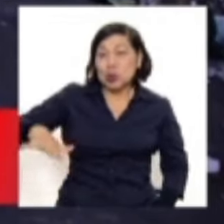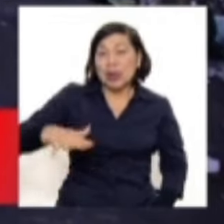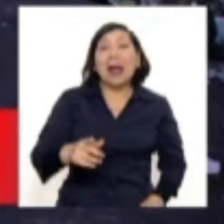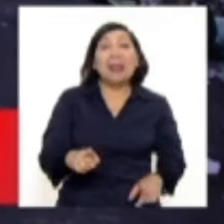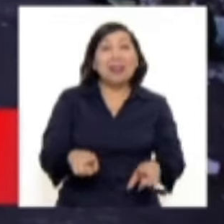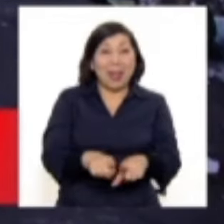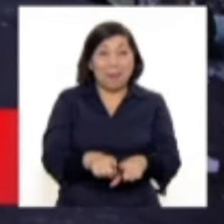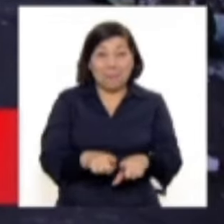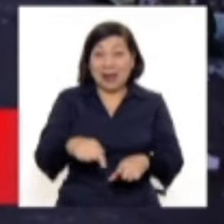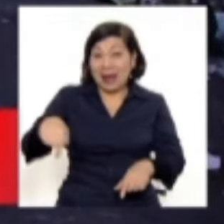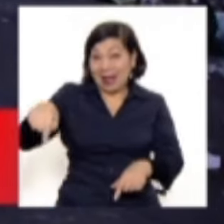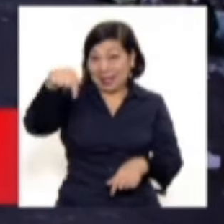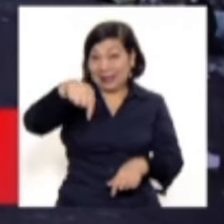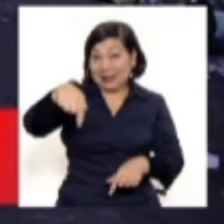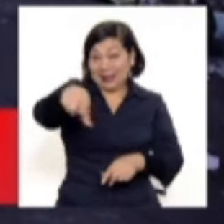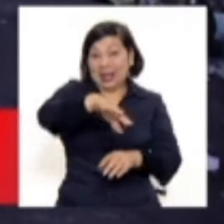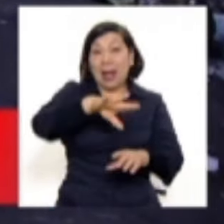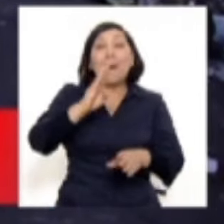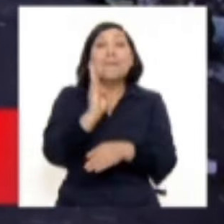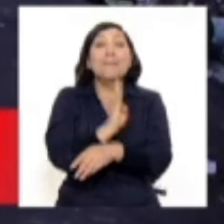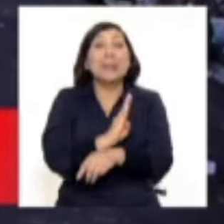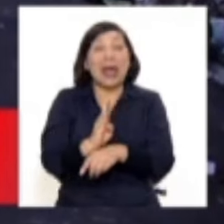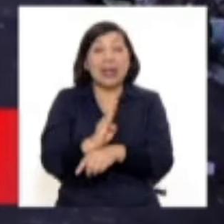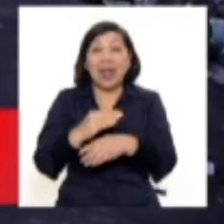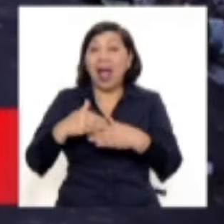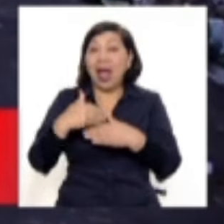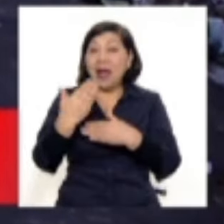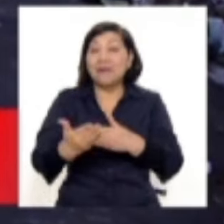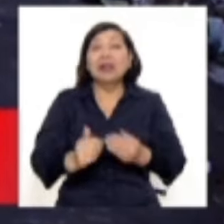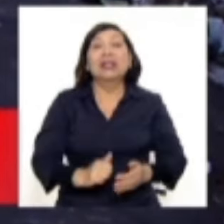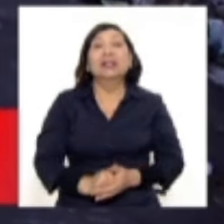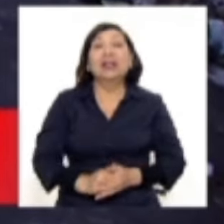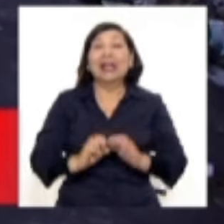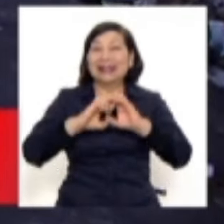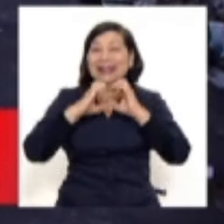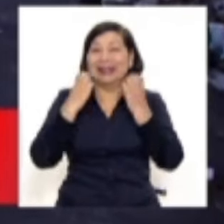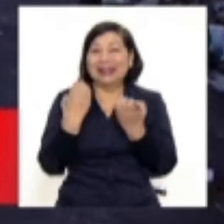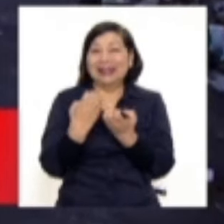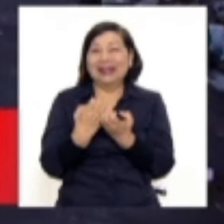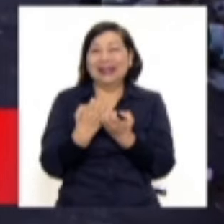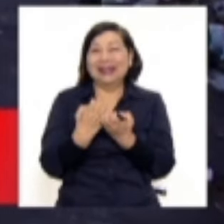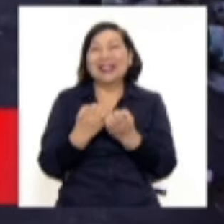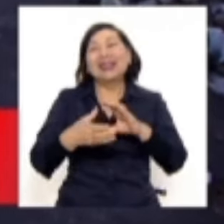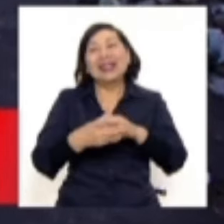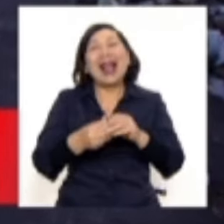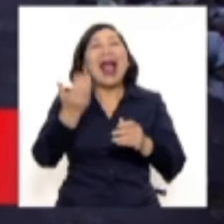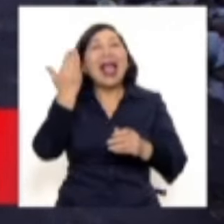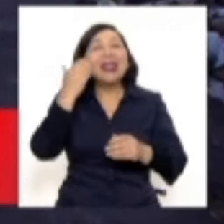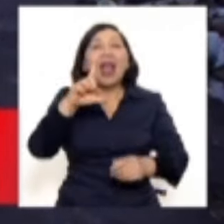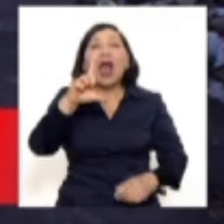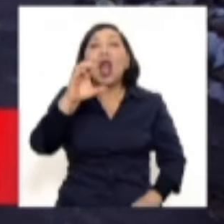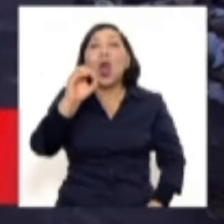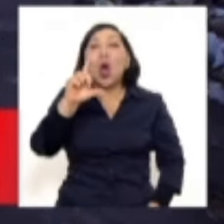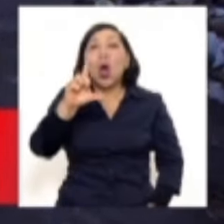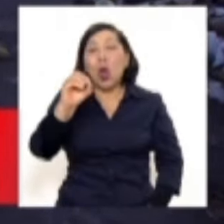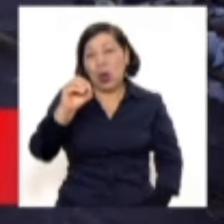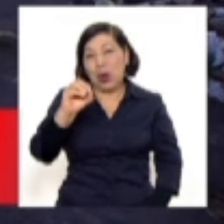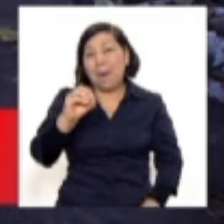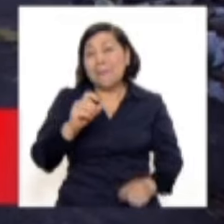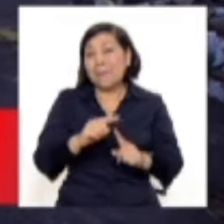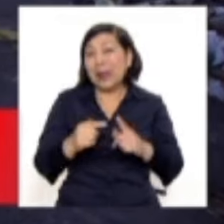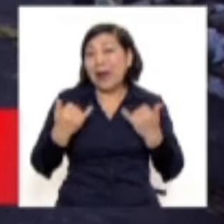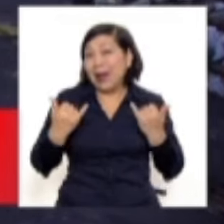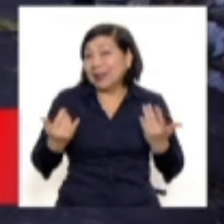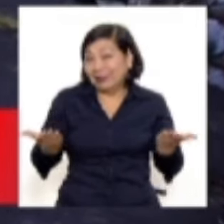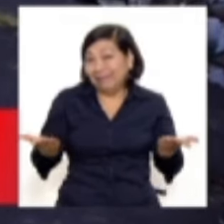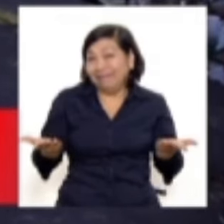país, también se desarrolló aquí en Breña, en las inmediaciones del estadio o histórico estadio Lolo Fernández. Pero